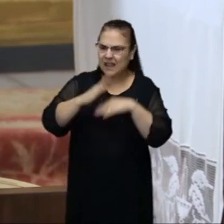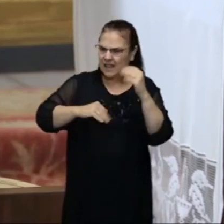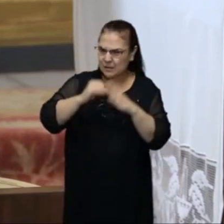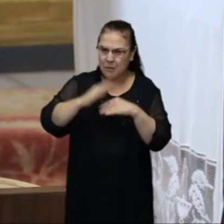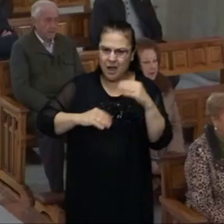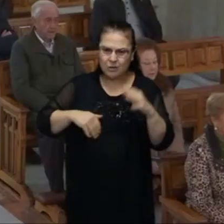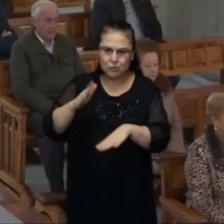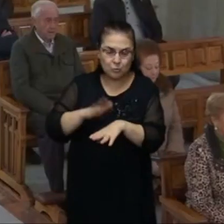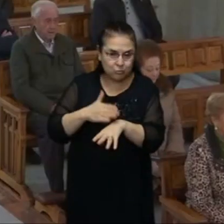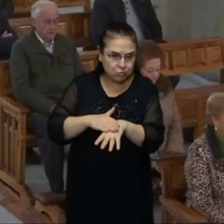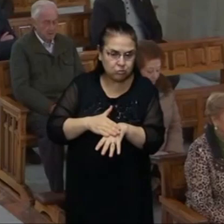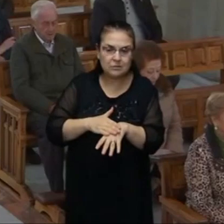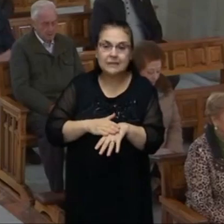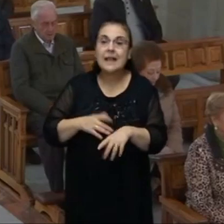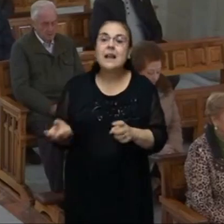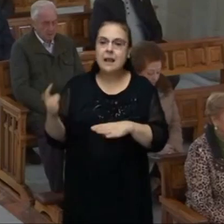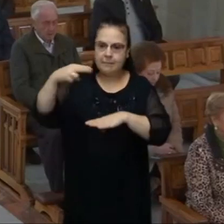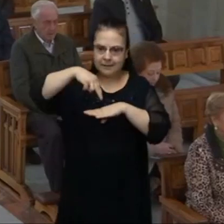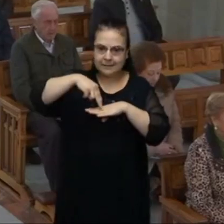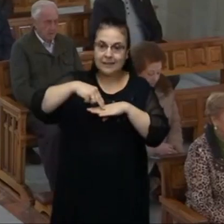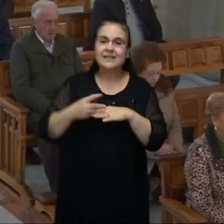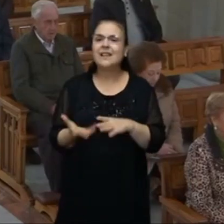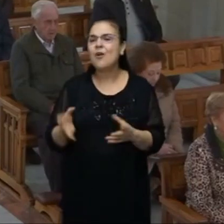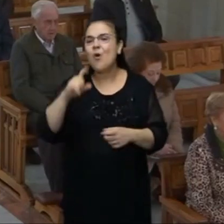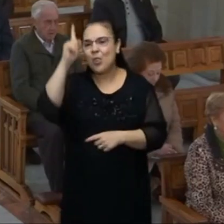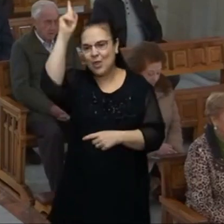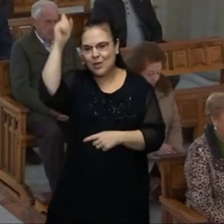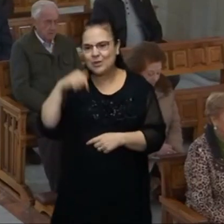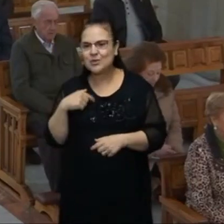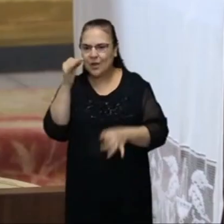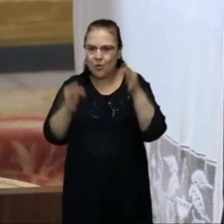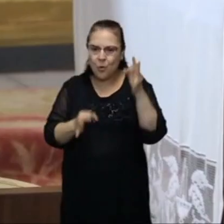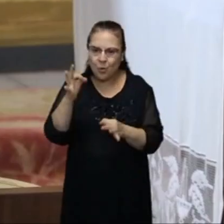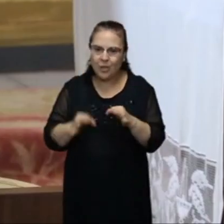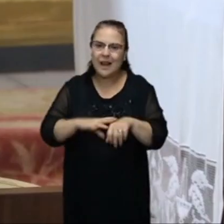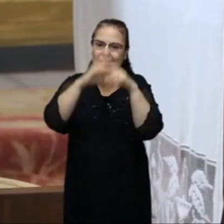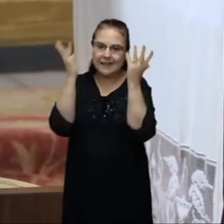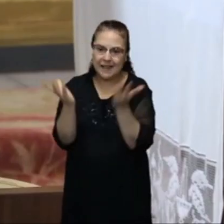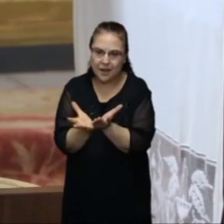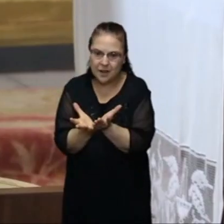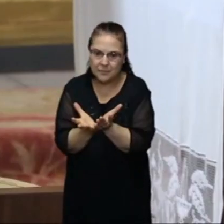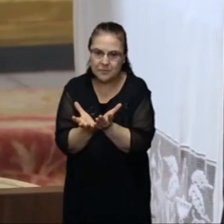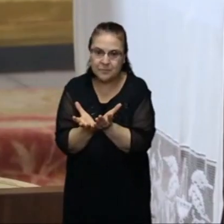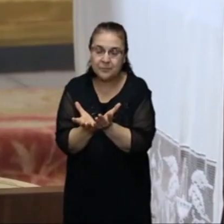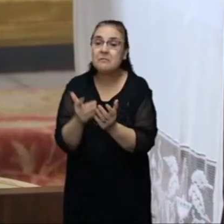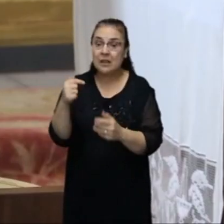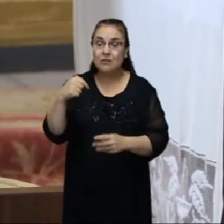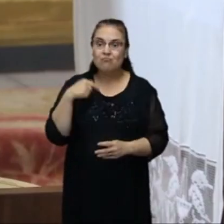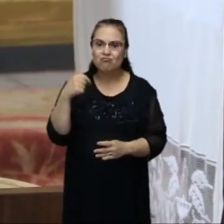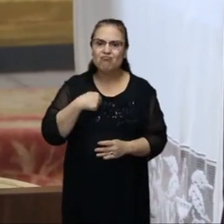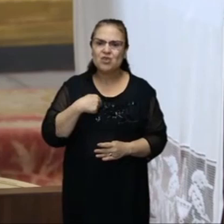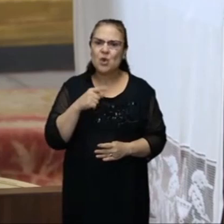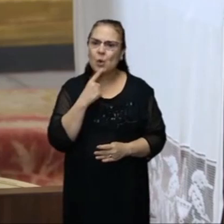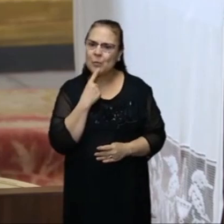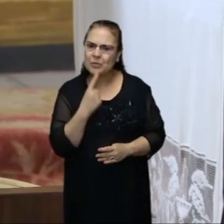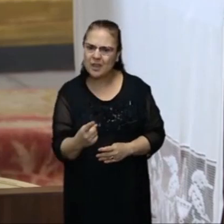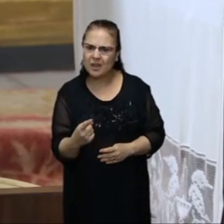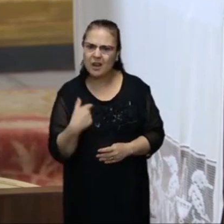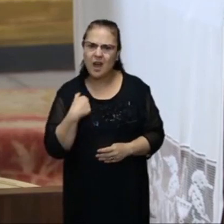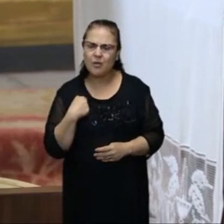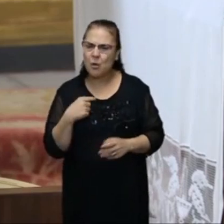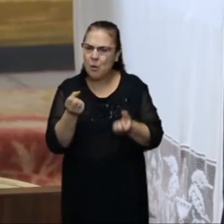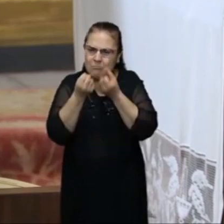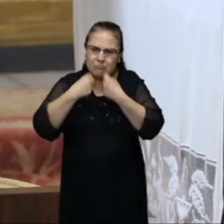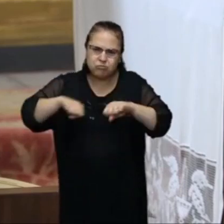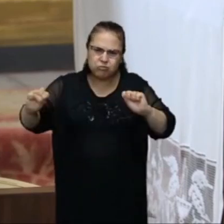culpable. Levántate, oh Dios, y juzga la tierra. Yo declaro, aunque seáis